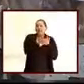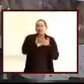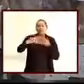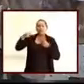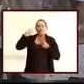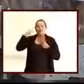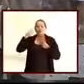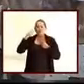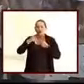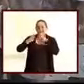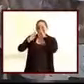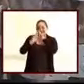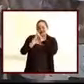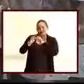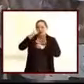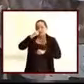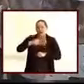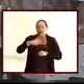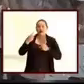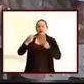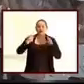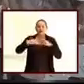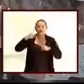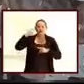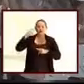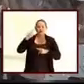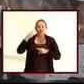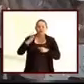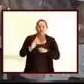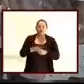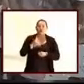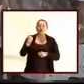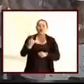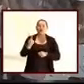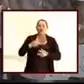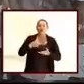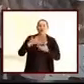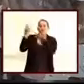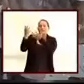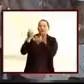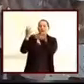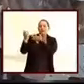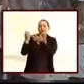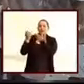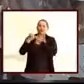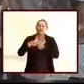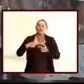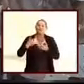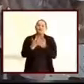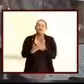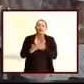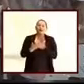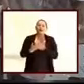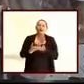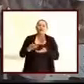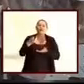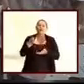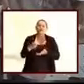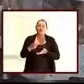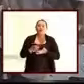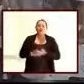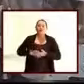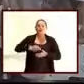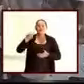dar resultados para las y los poblanos, porque estamos anhelando, estamos esperando esa etapa de nuestra vida.